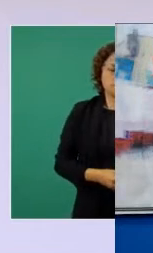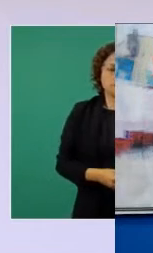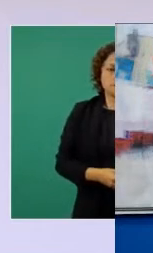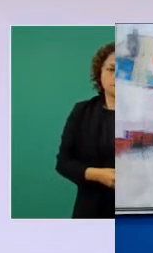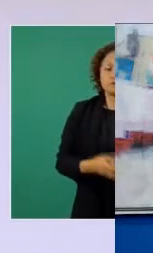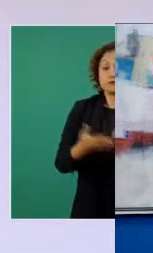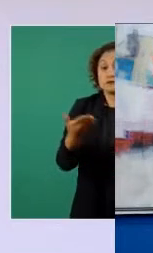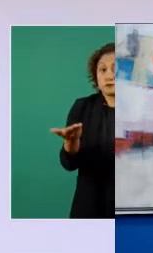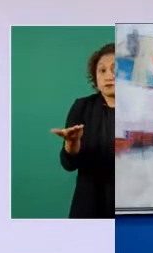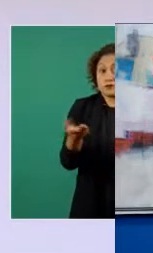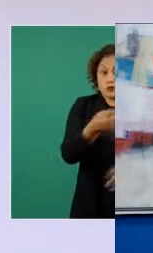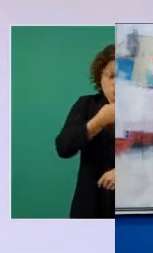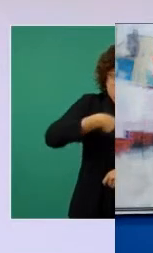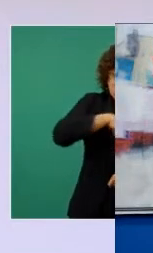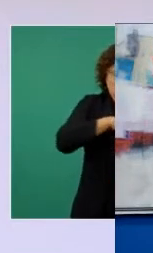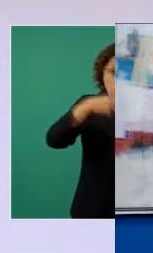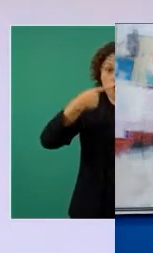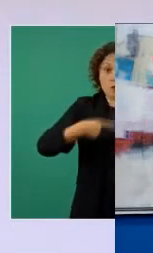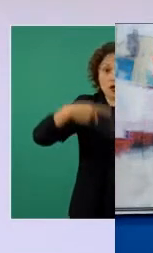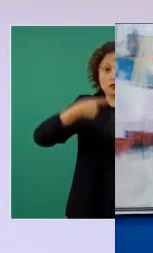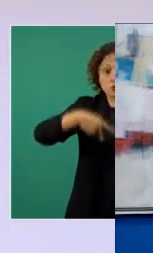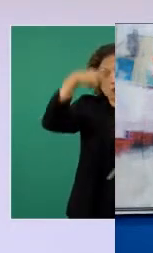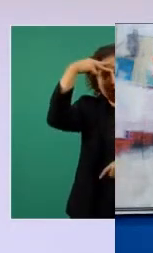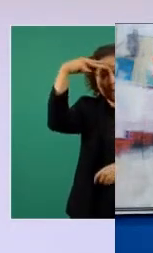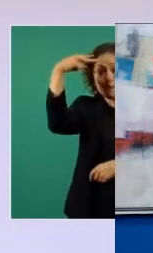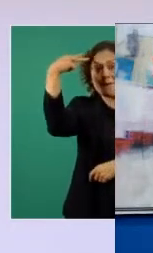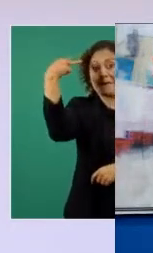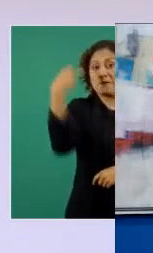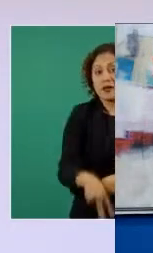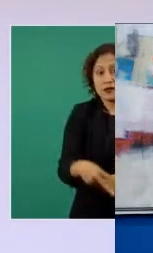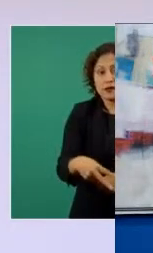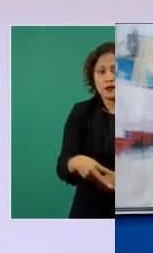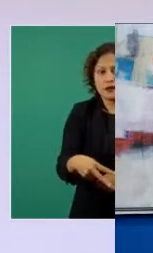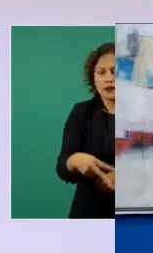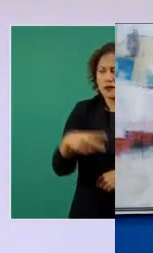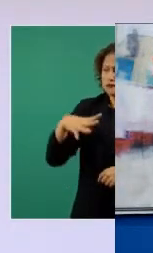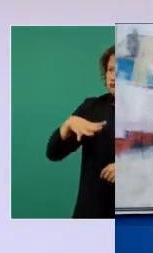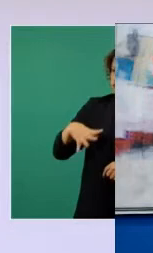los mexicanos, nos sentimos orgullosos